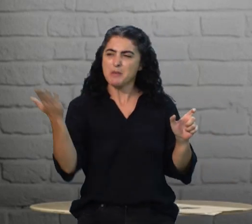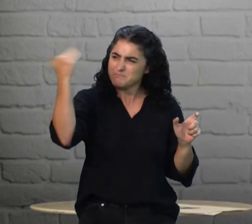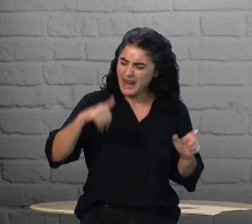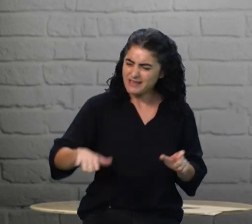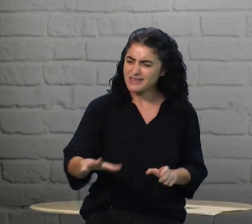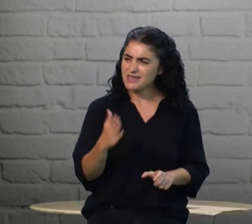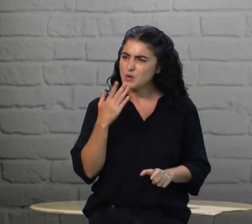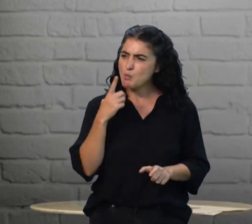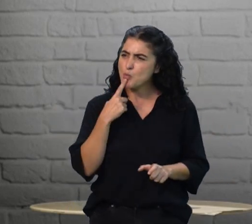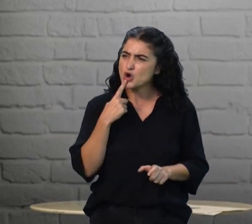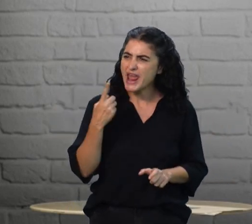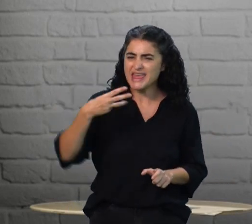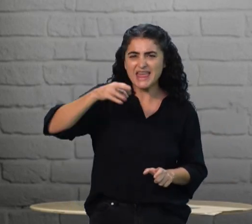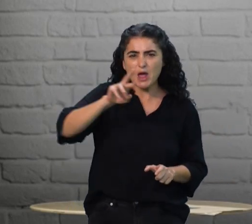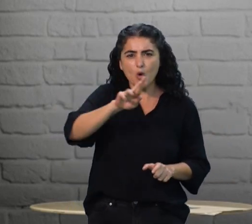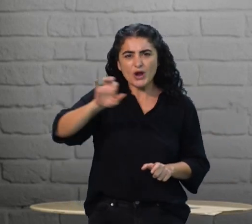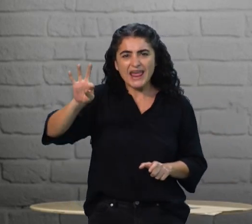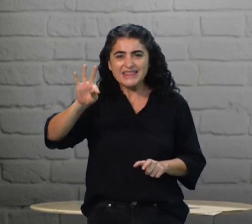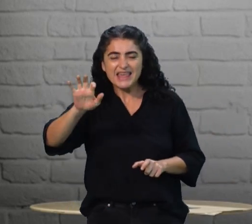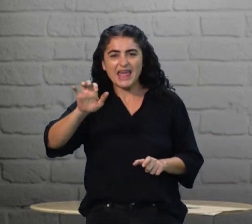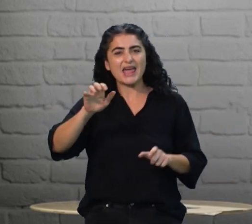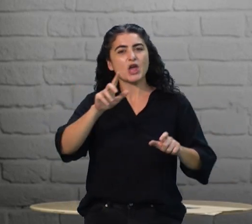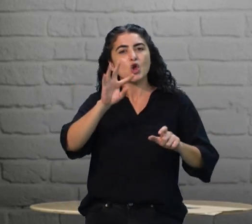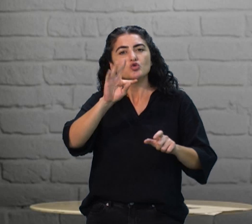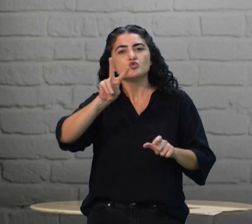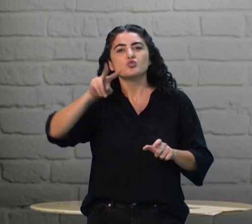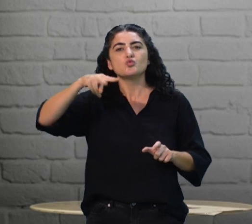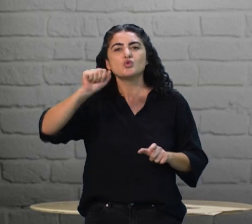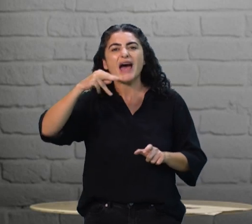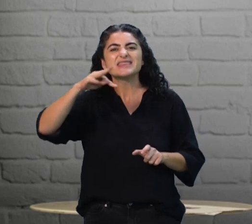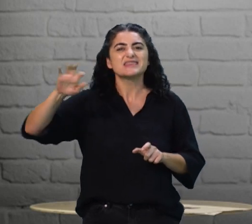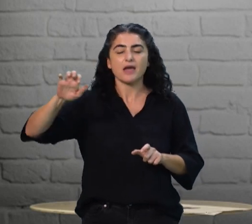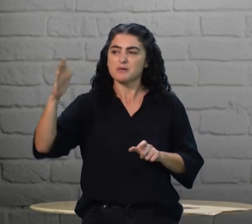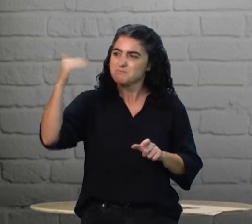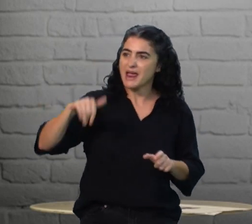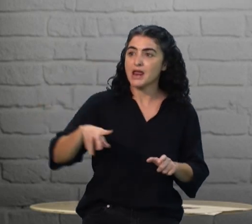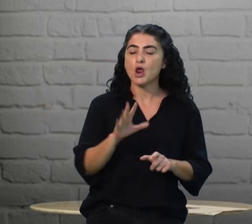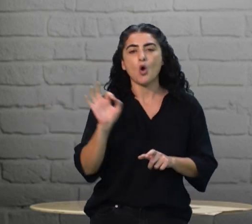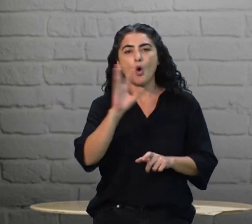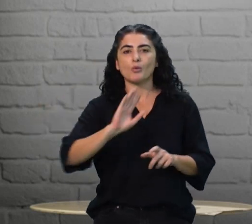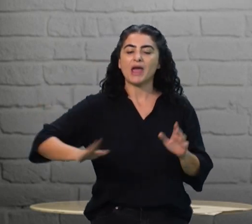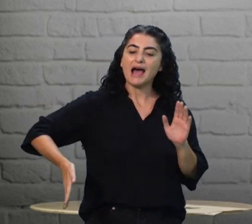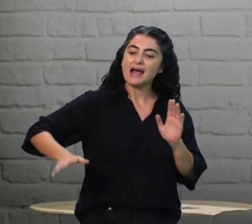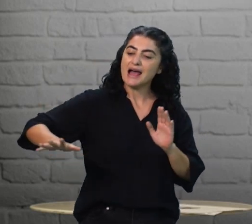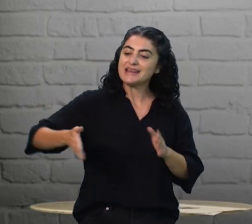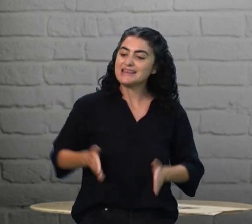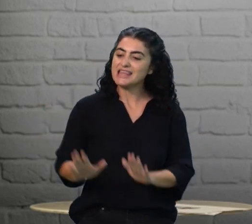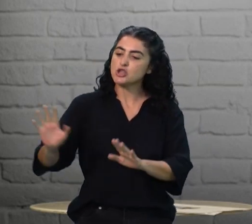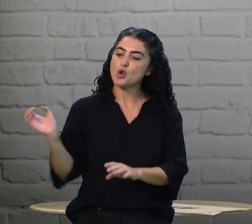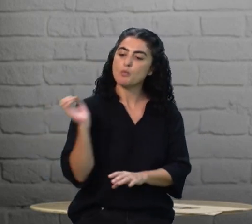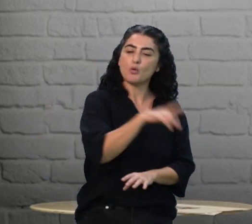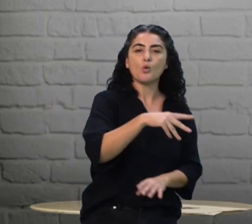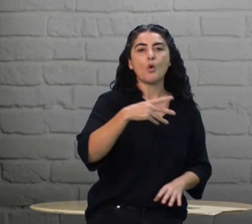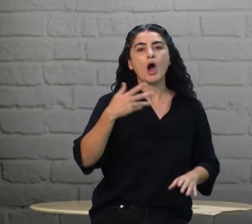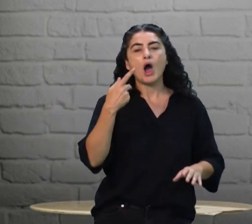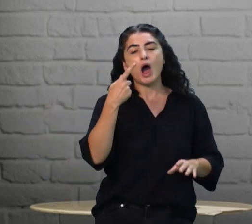tunante y y también que te dicen voy a llevar al niño al guarderio sobre todo en calahorra que